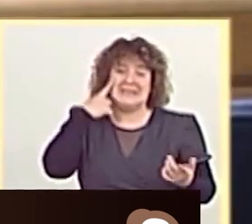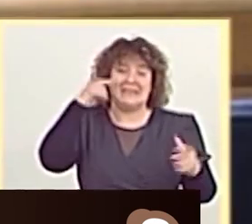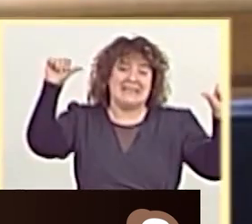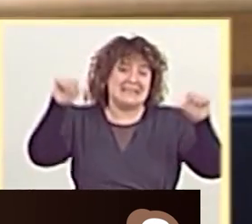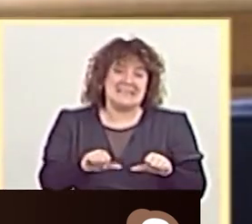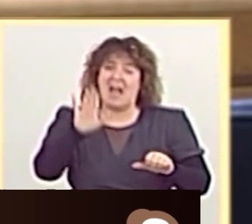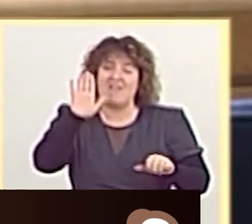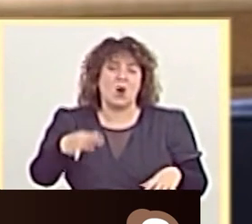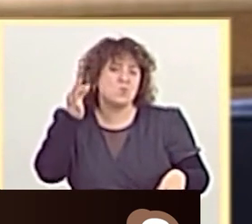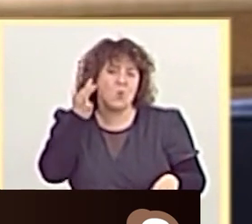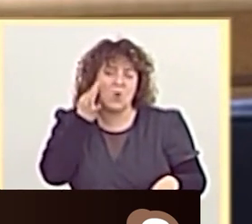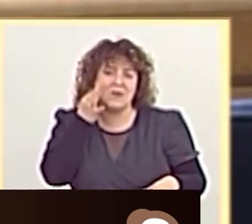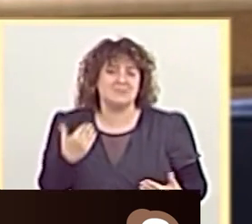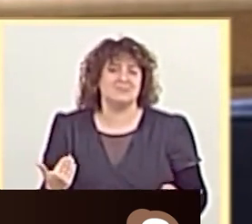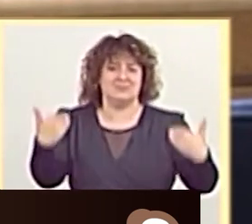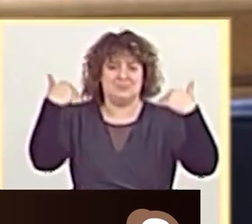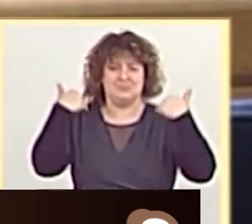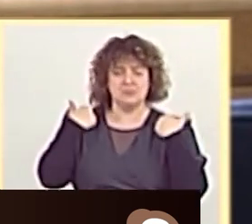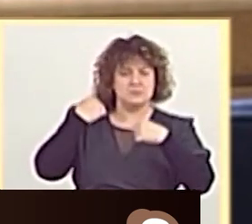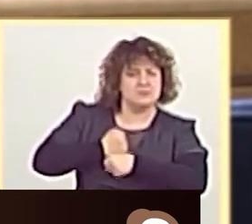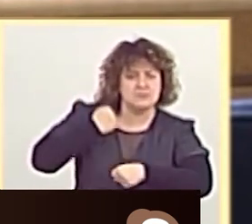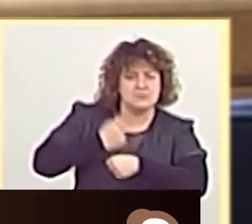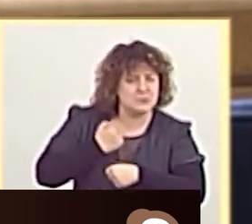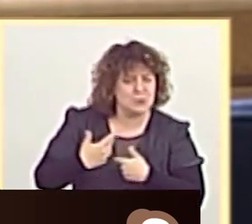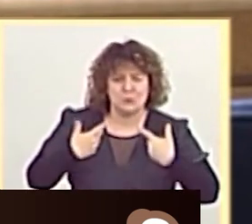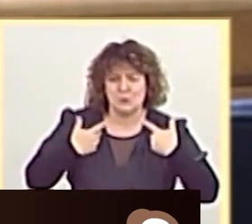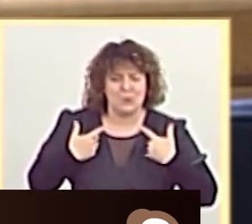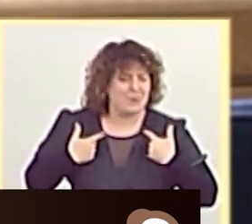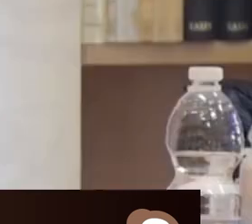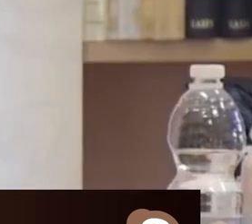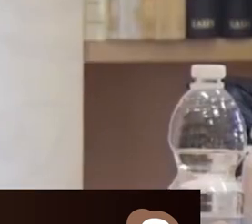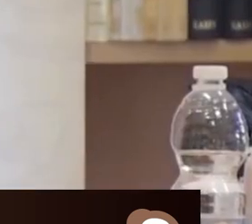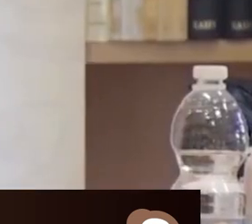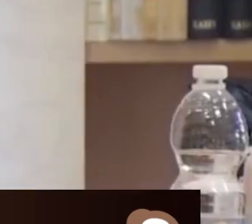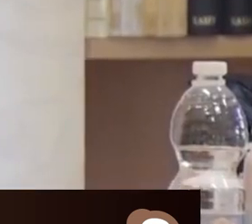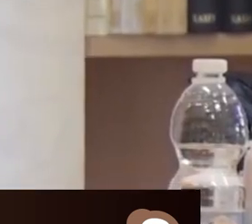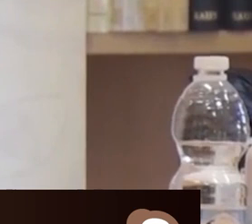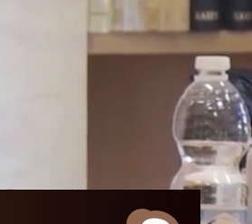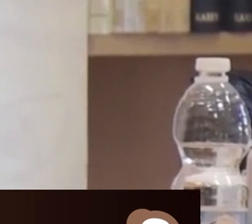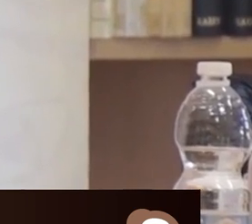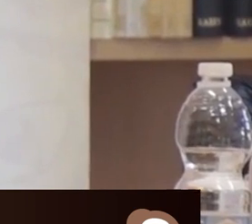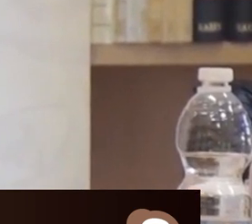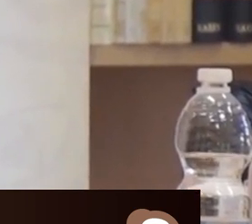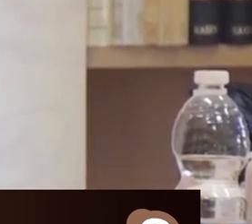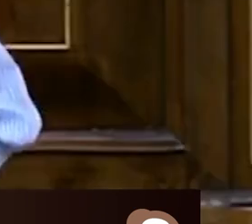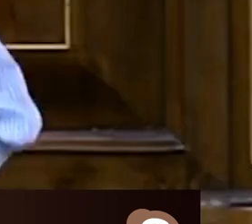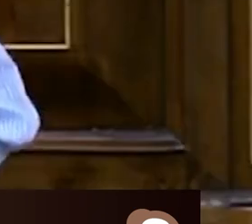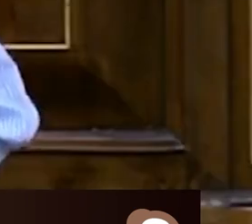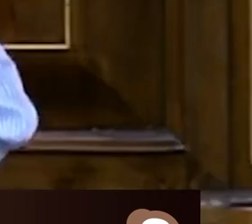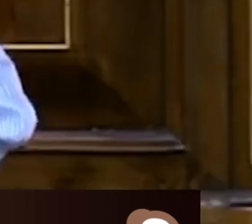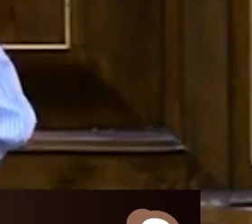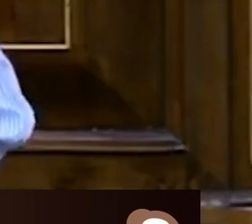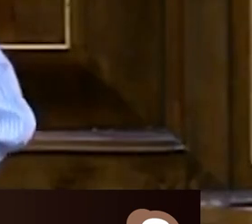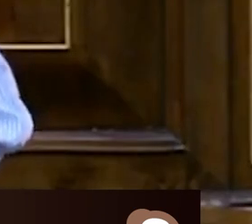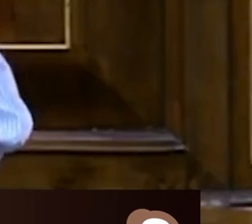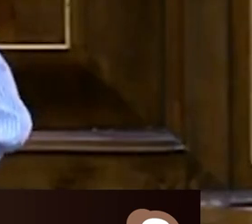disposiciones, aunque sean retroactivas, más favorables. Entonces, no va a dar tiempo a que sea inmediatamente, insisto, si diese tiempo coincidiría con